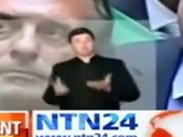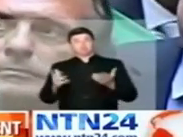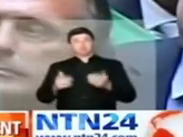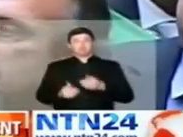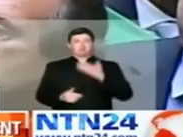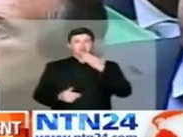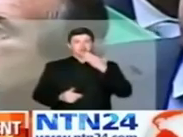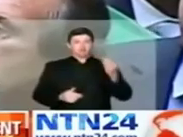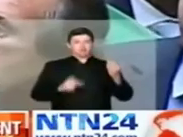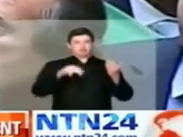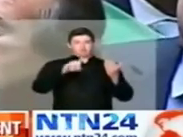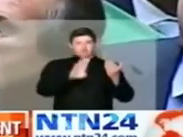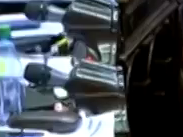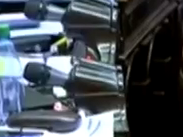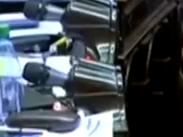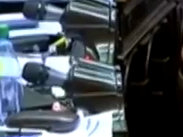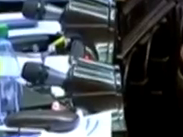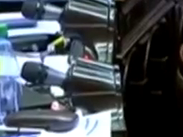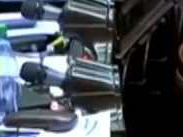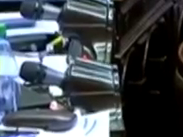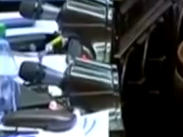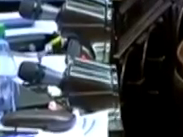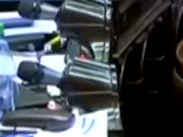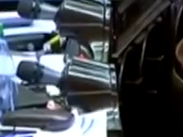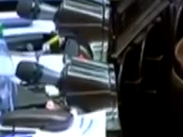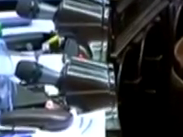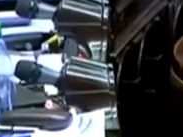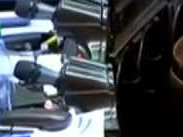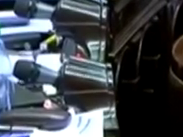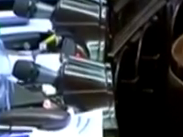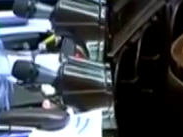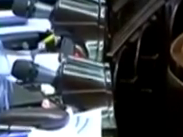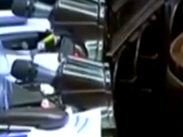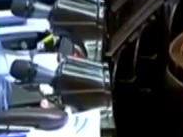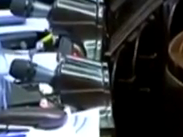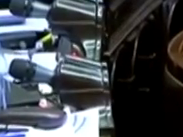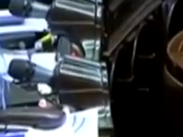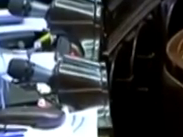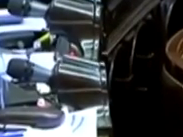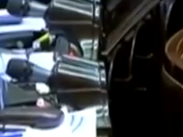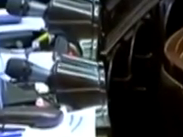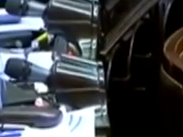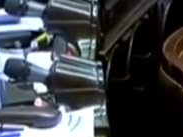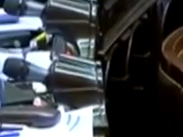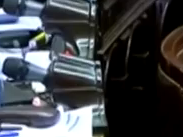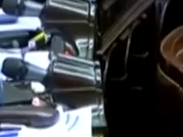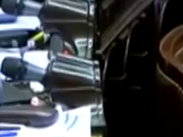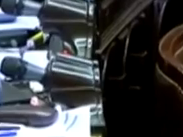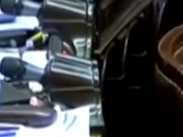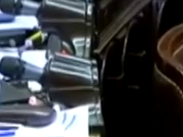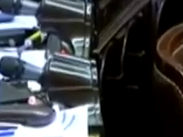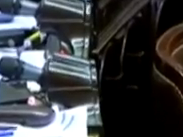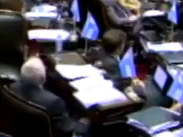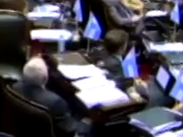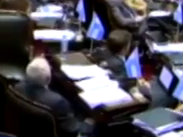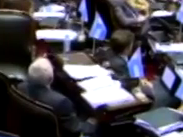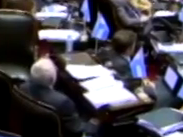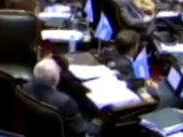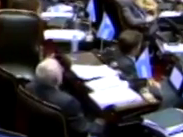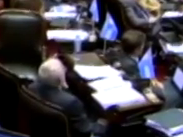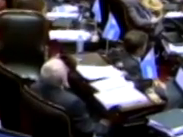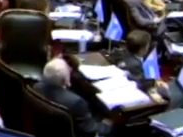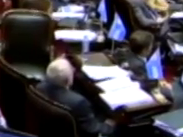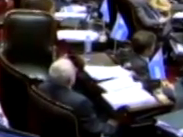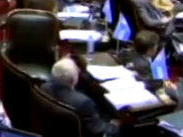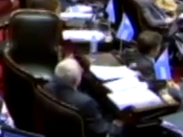se negaron a aceptar la renegociación de la deuda externa argentina, lo que puede representar un nuevo endeudamiento de unos